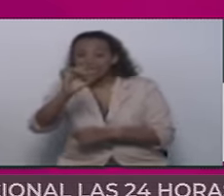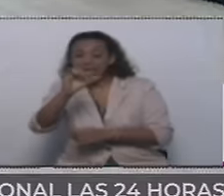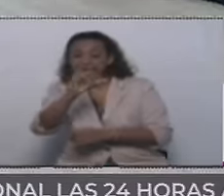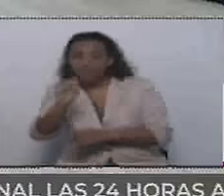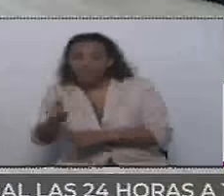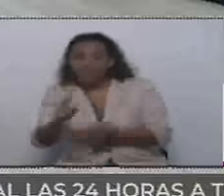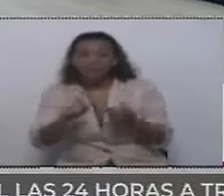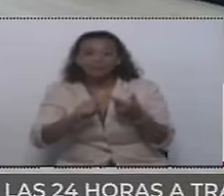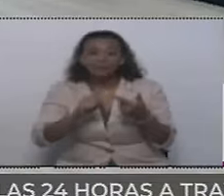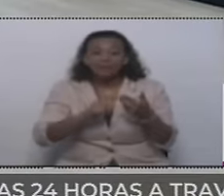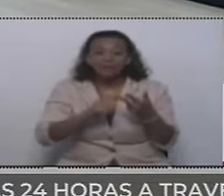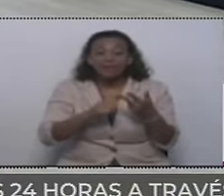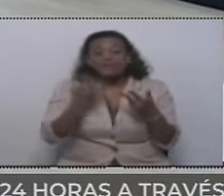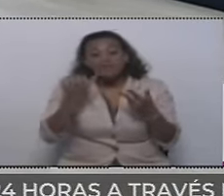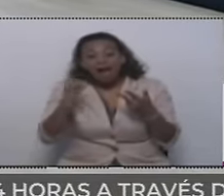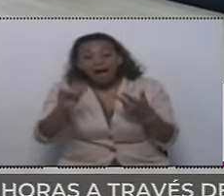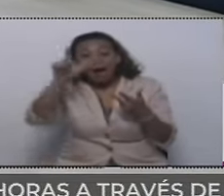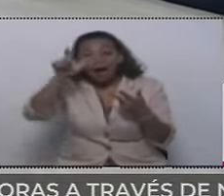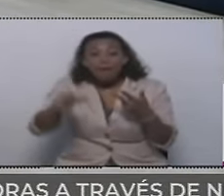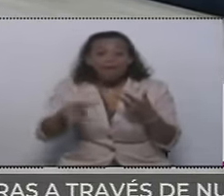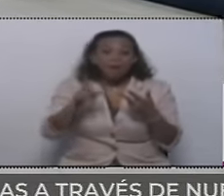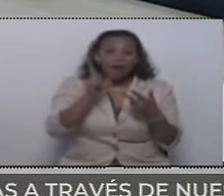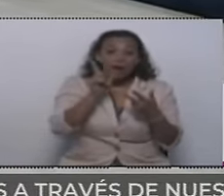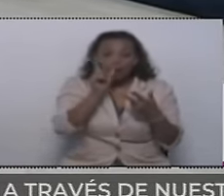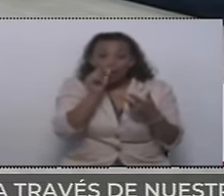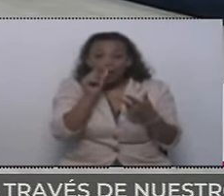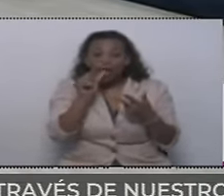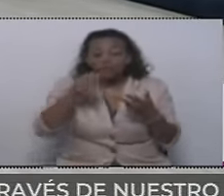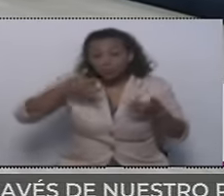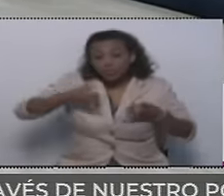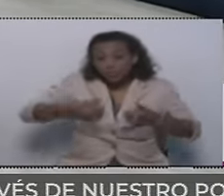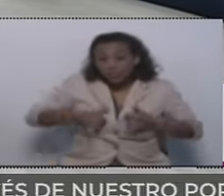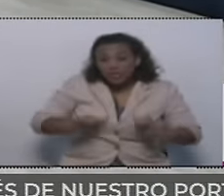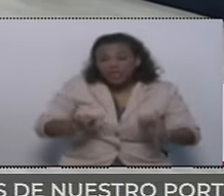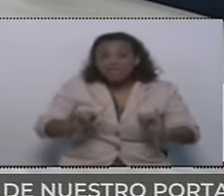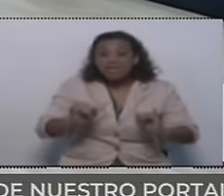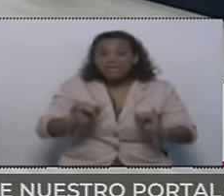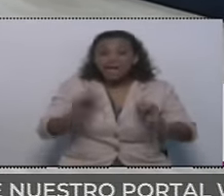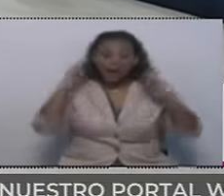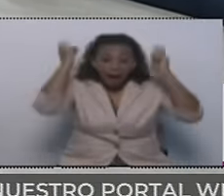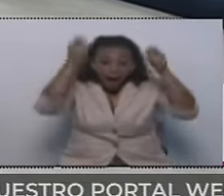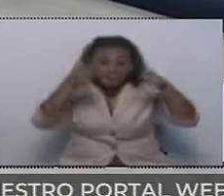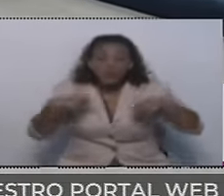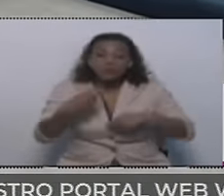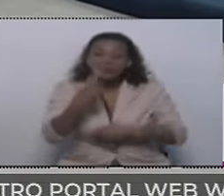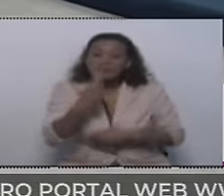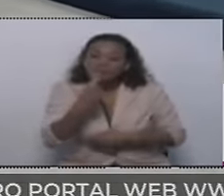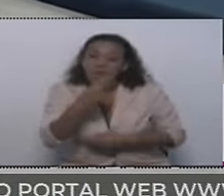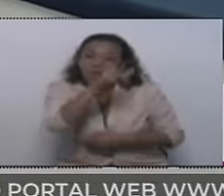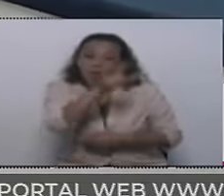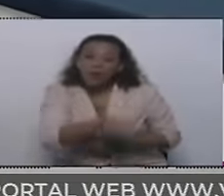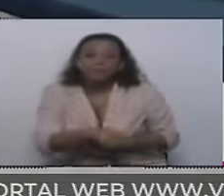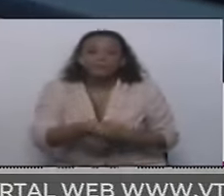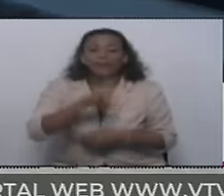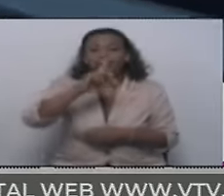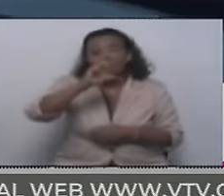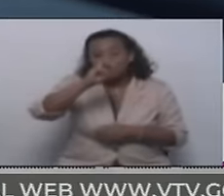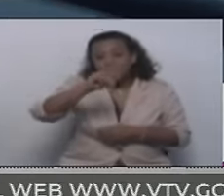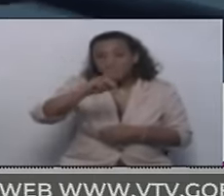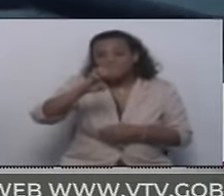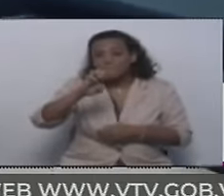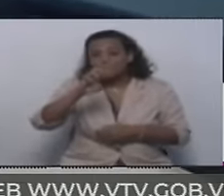Durán. También está con nosotros su hija, la hija de la Caperucita, Merly